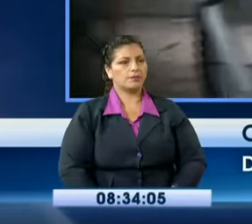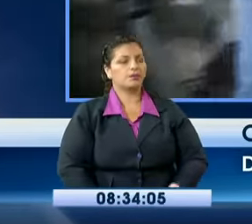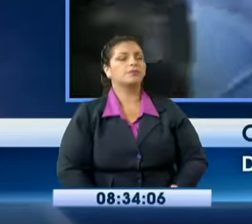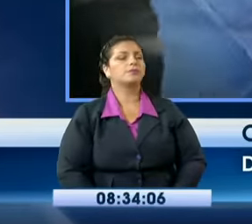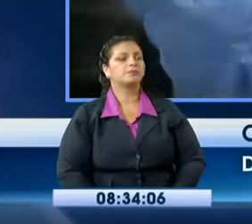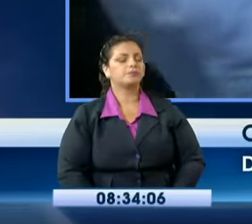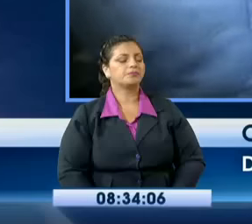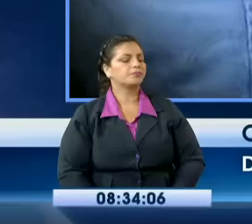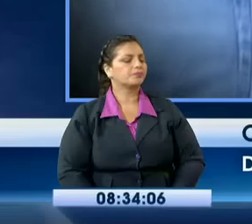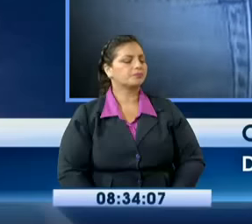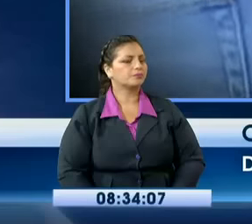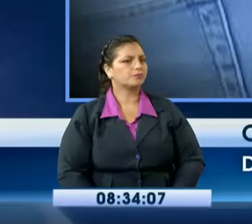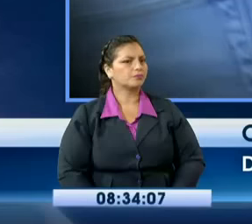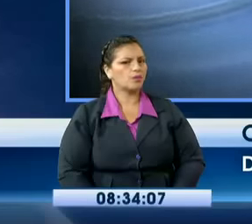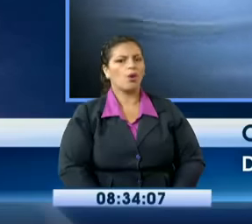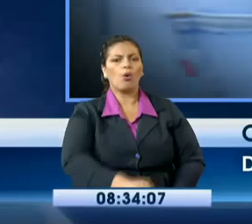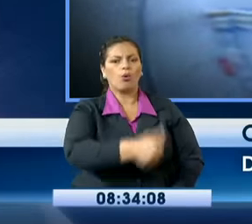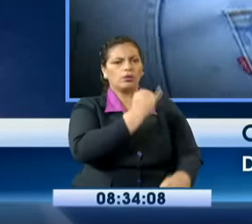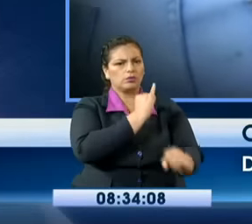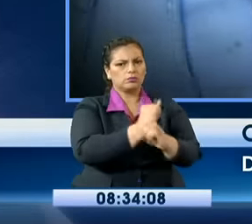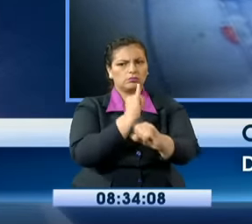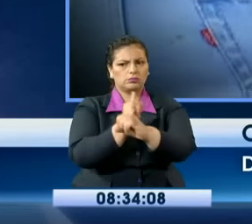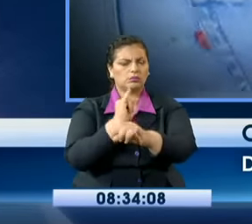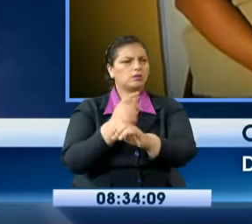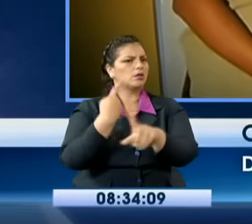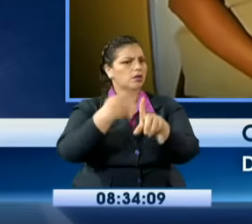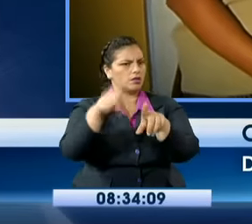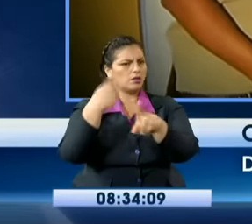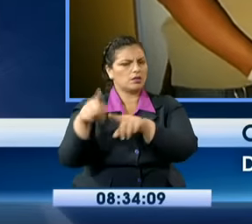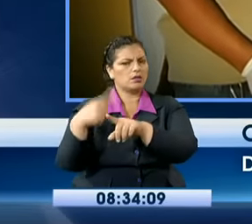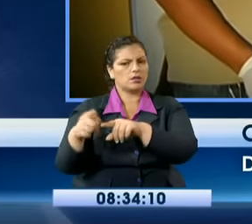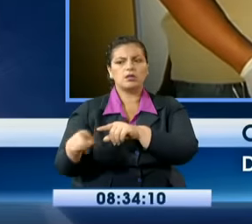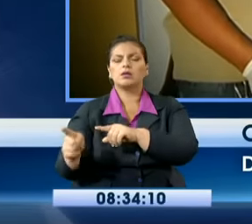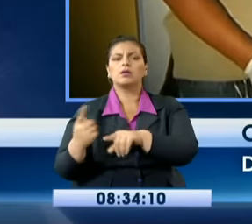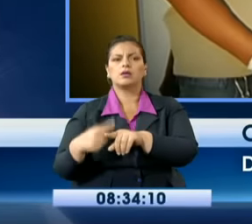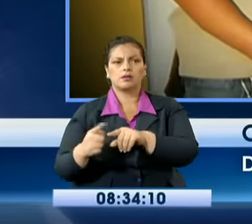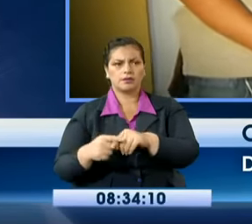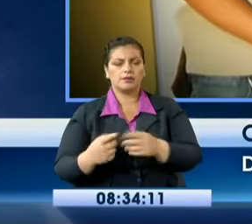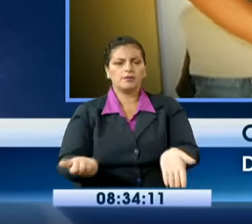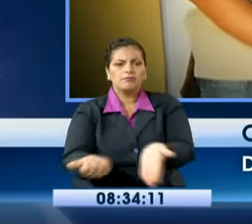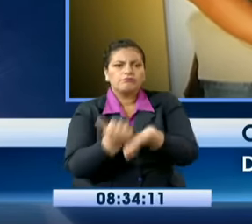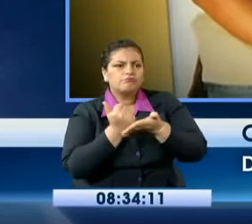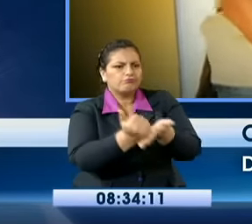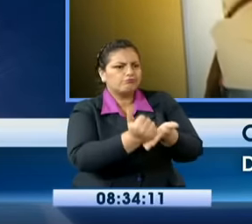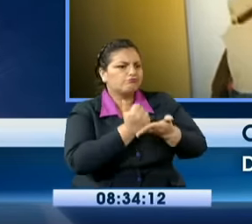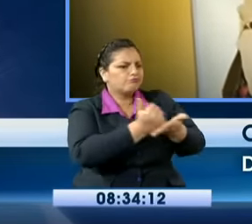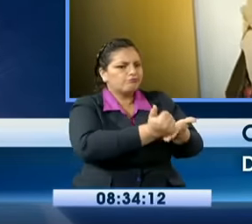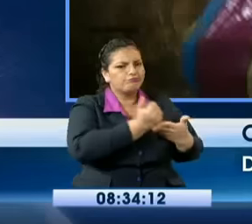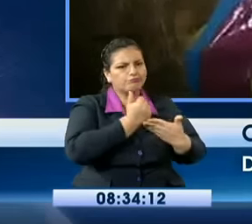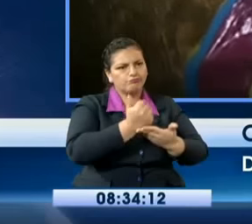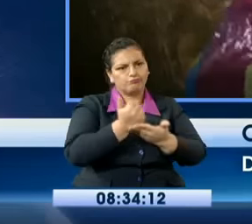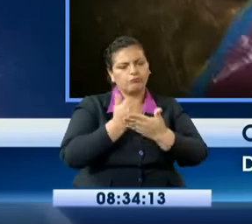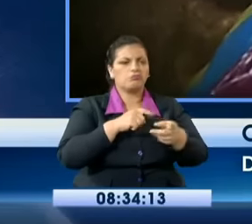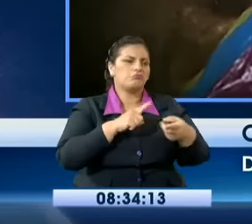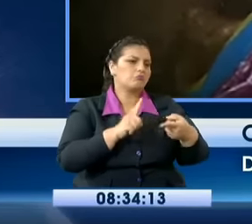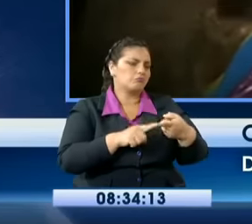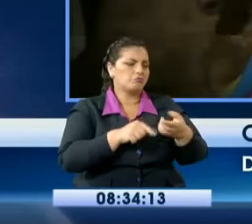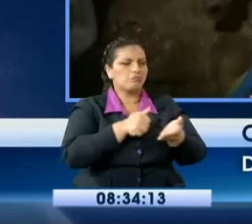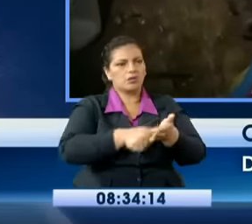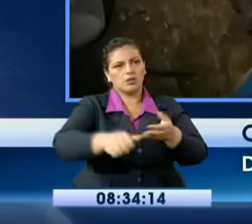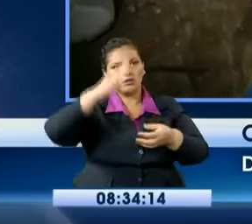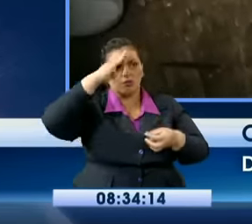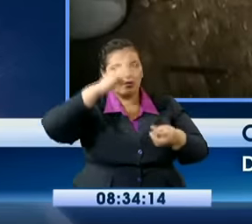sostenidas, incluso con otras instituciones que tienen que ver dentro de la seguridad. Estamos hablando de que estos datos están corroborados por Ministerio de Justicia, por Fiscalía,